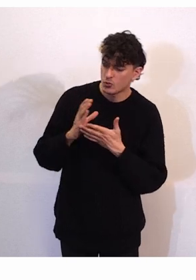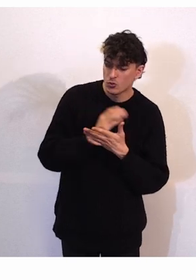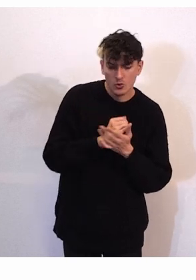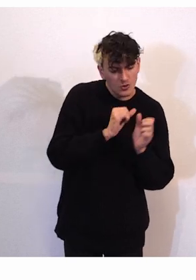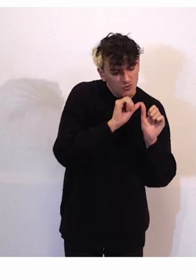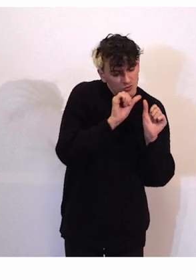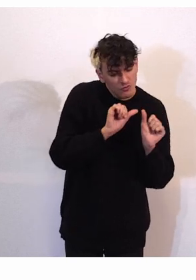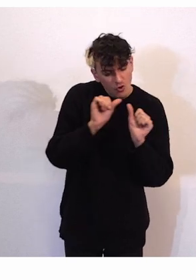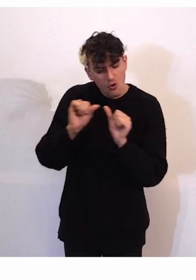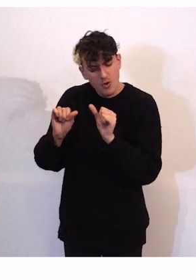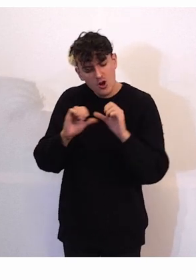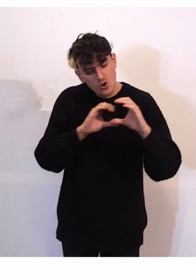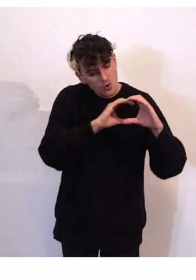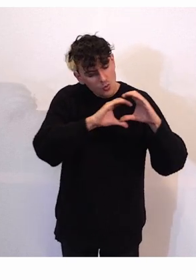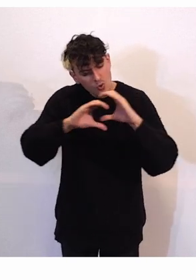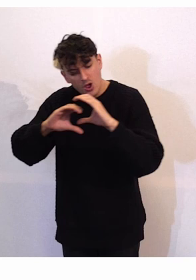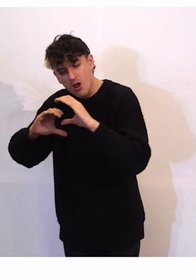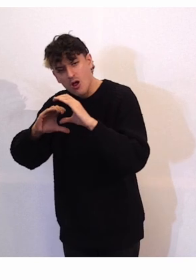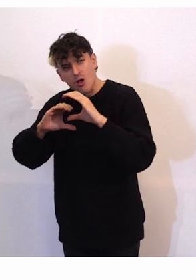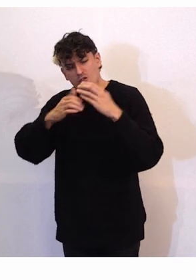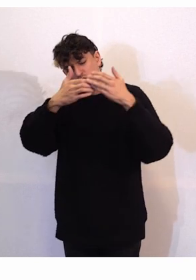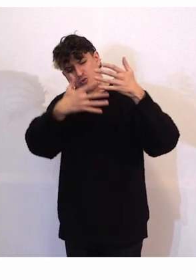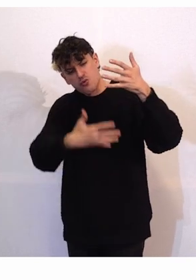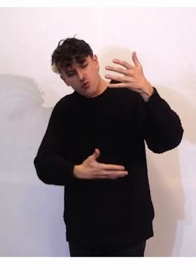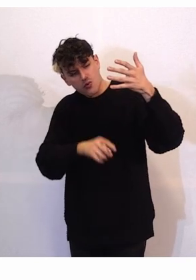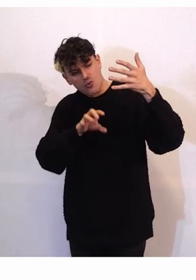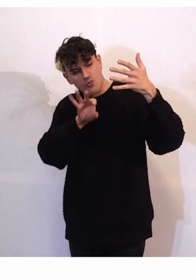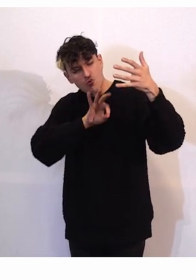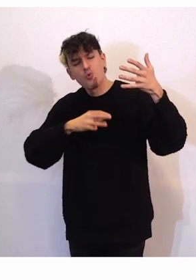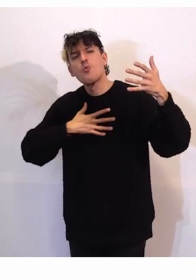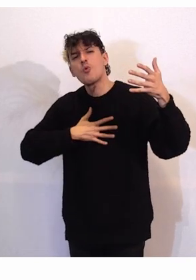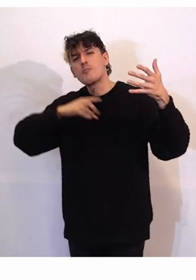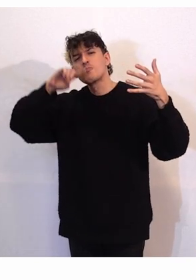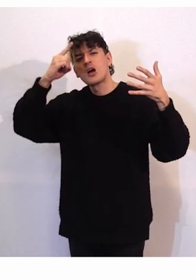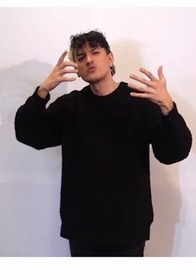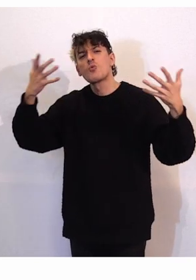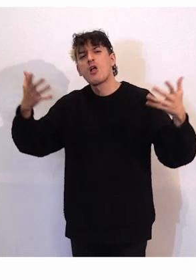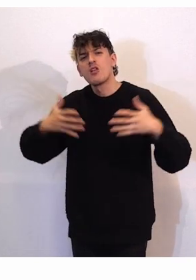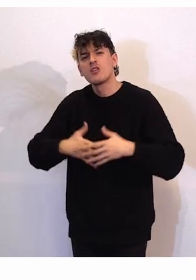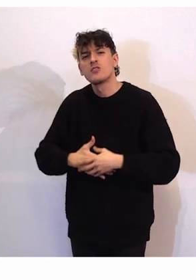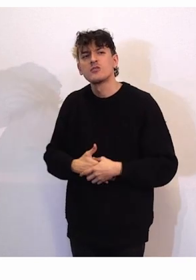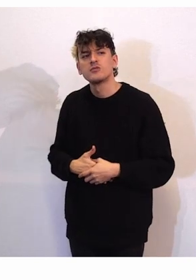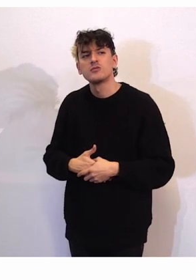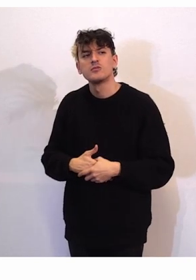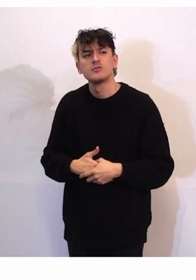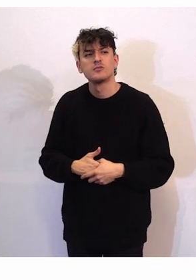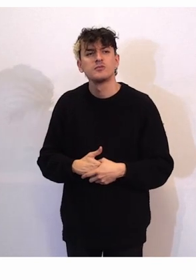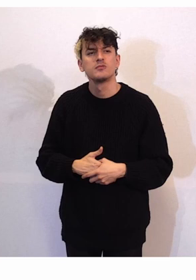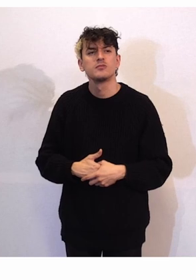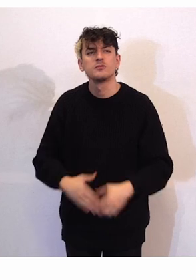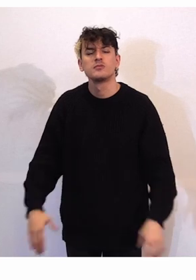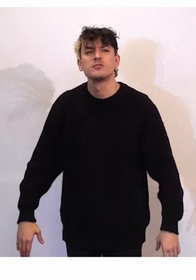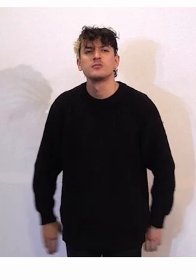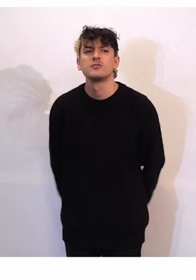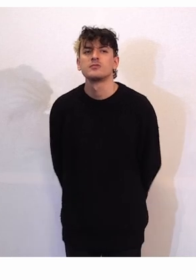cuál te sientes más cómoda? Con la mejor manera de comunicarse. ¿Con cuál se siente más